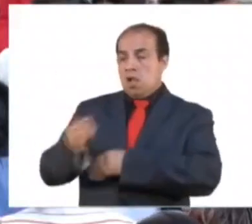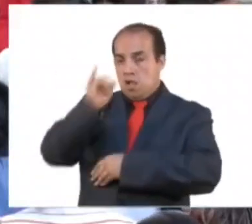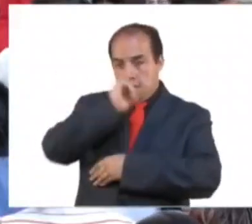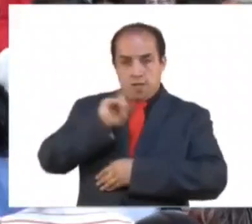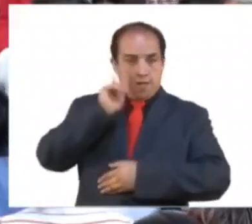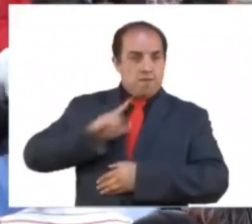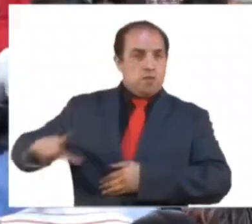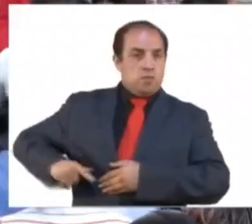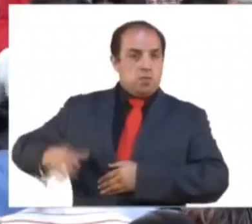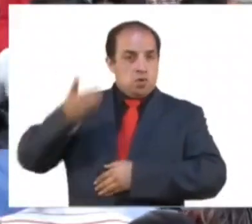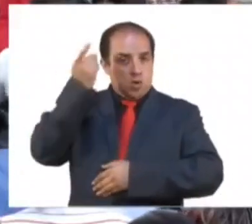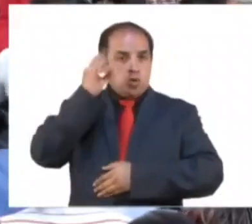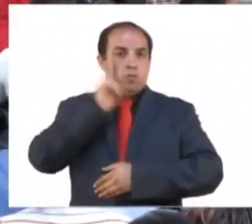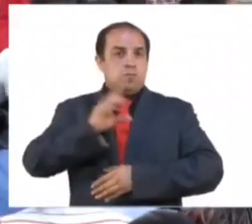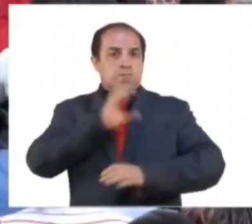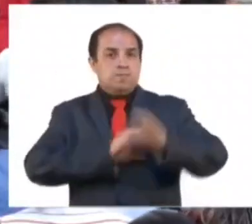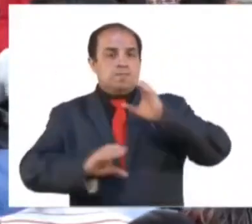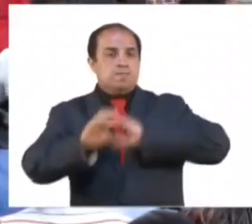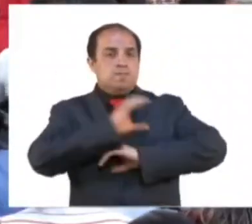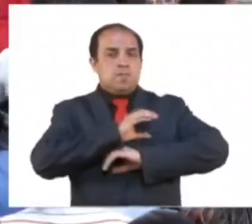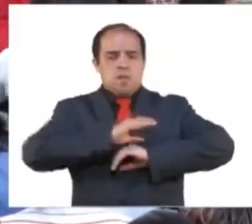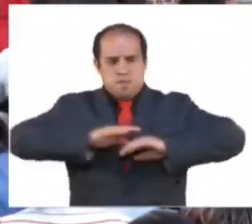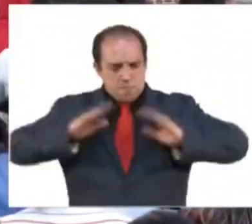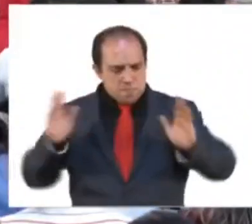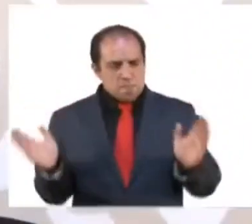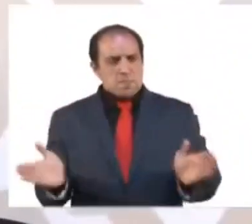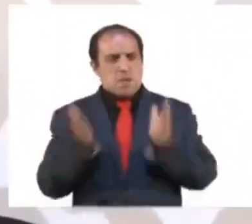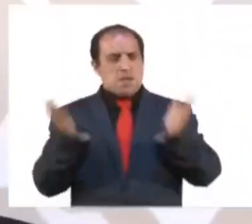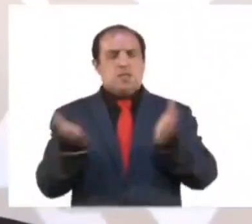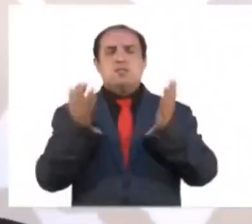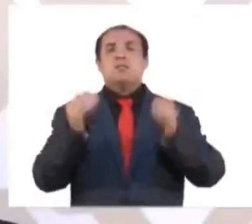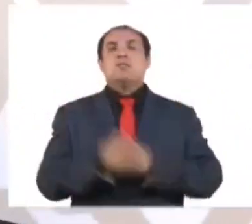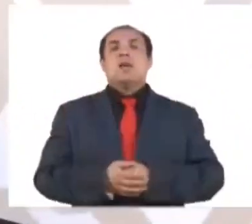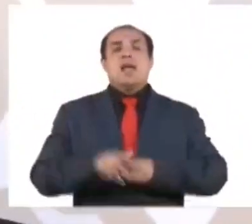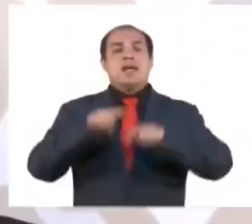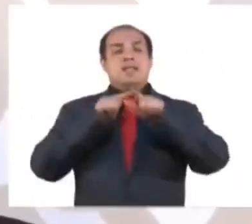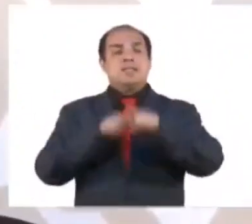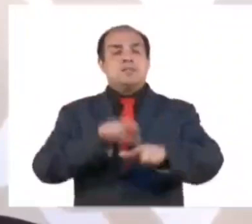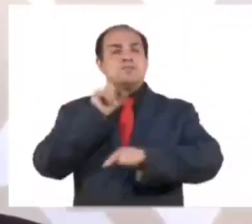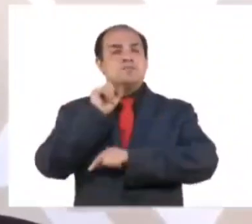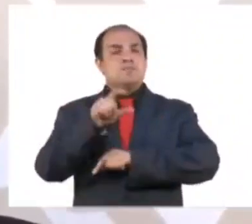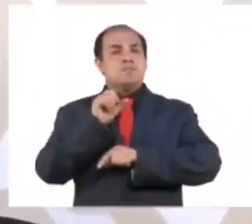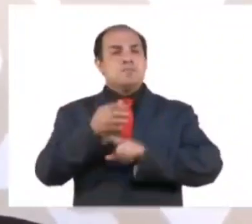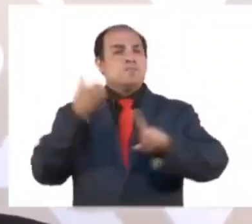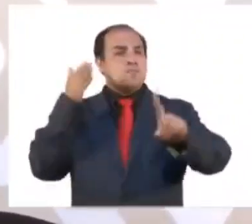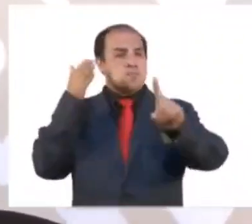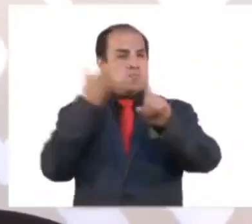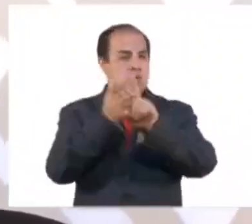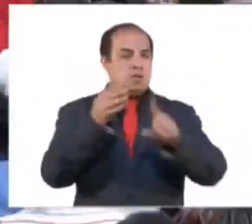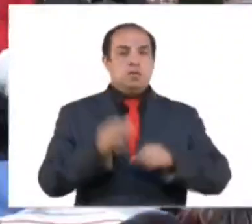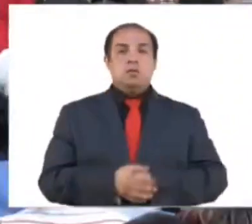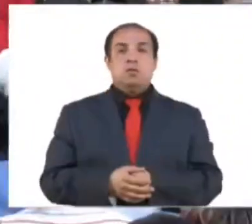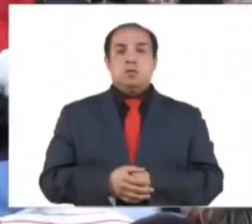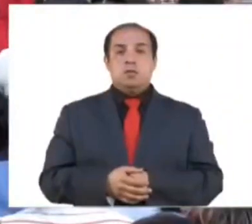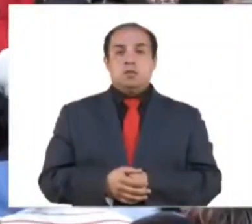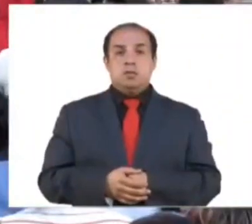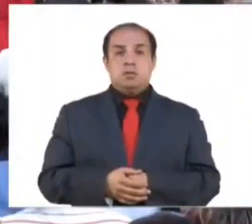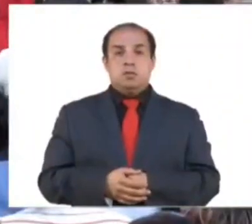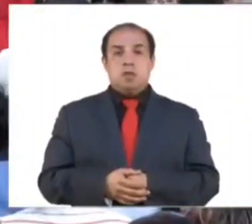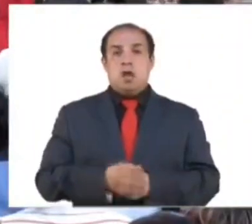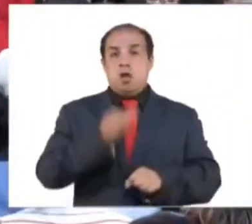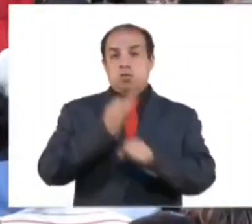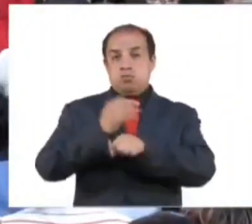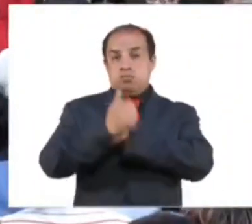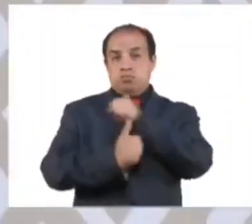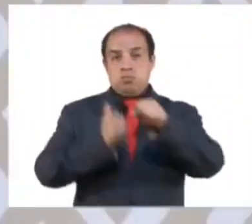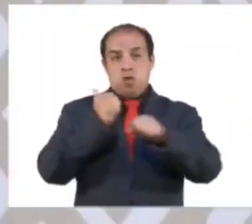Claudia Sheinbaum, nos impulsa y nos motiva a que sigamos en este mismo trayecto por concluir este